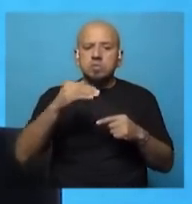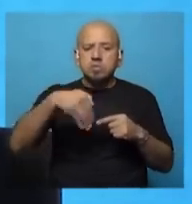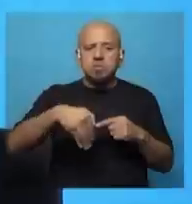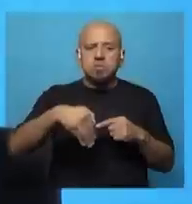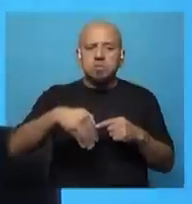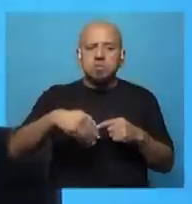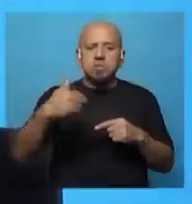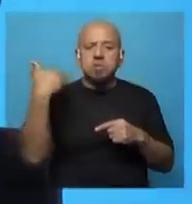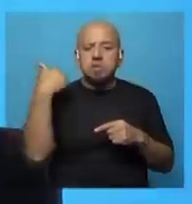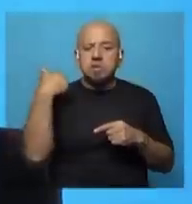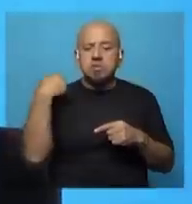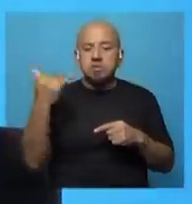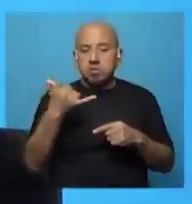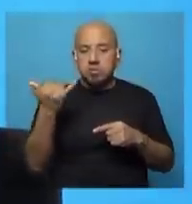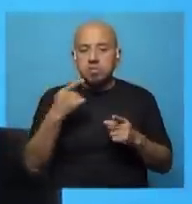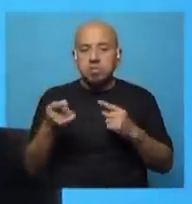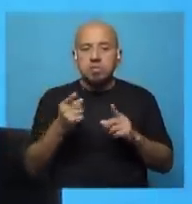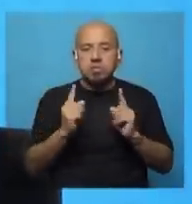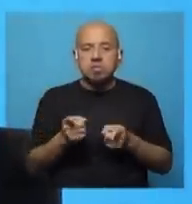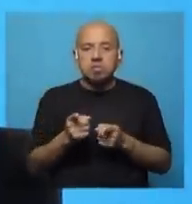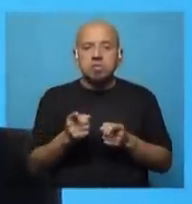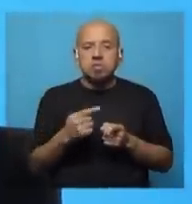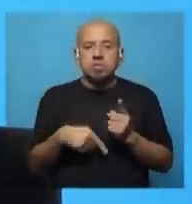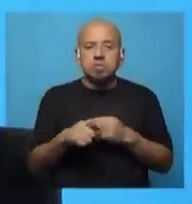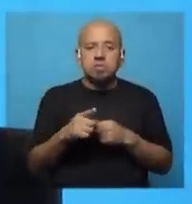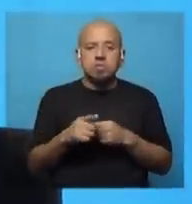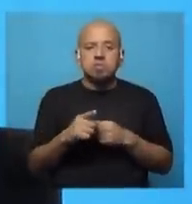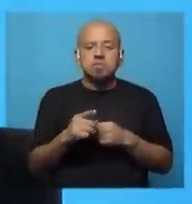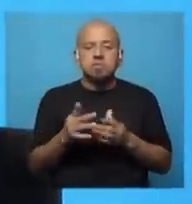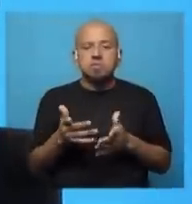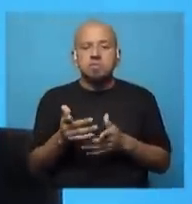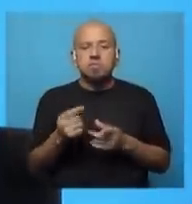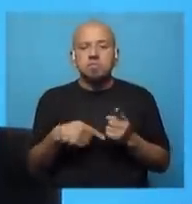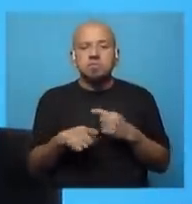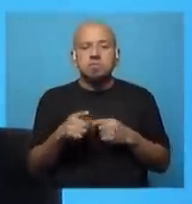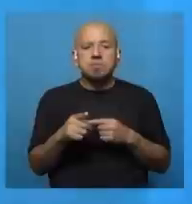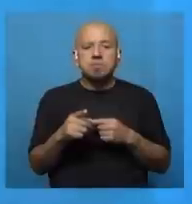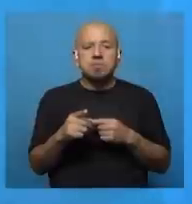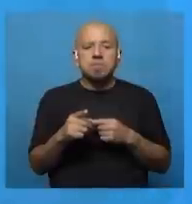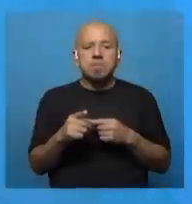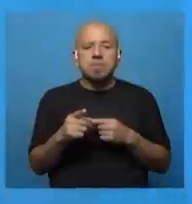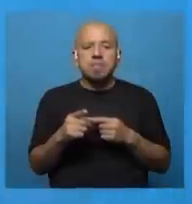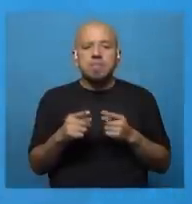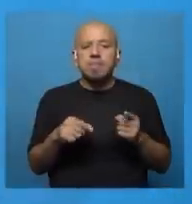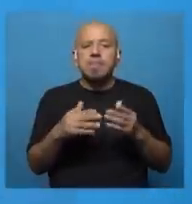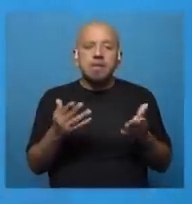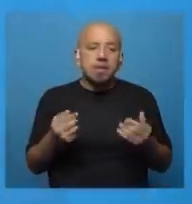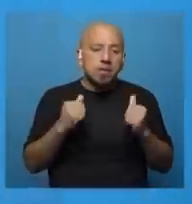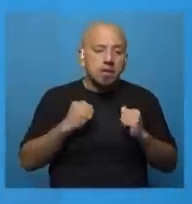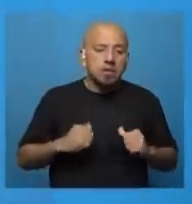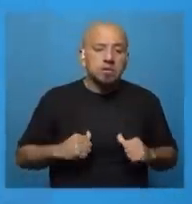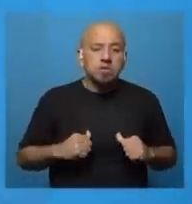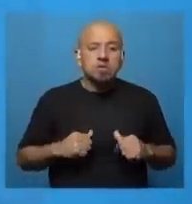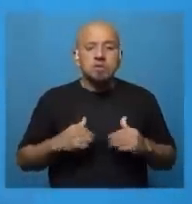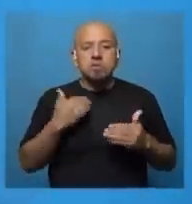el caso asesiano que viene desde hace tiempo también generando este novedades día a día prácticamente que no nos dan descanso Amaral no nos dan descanso